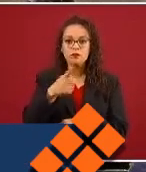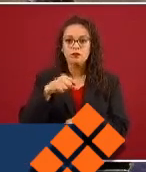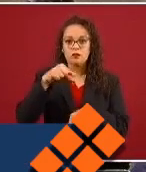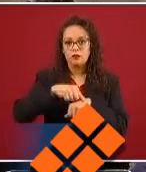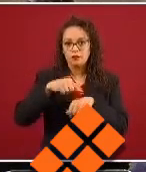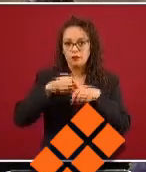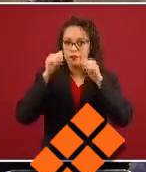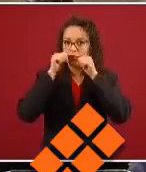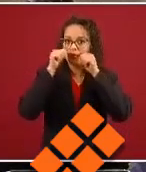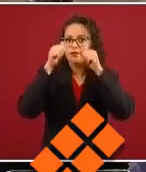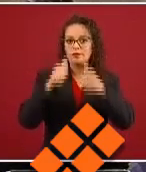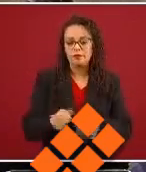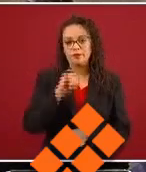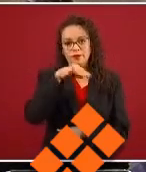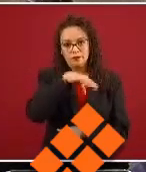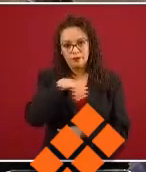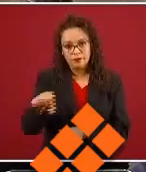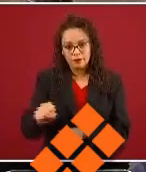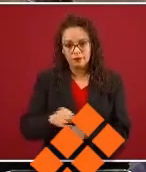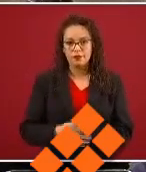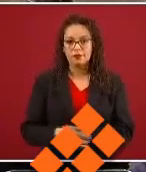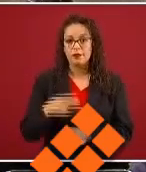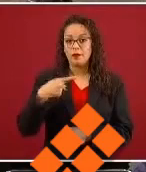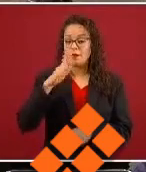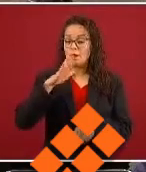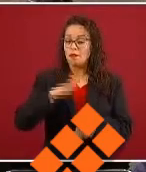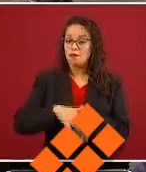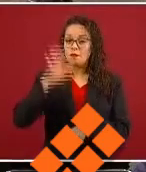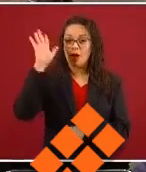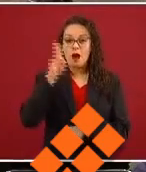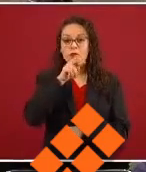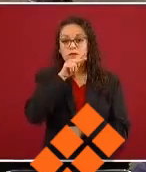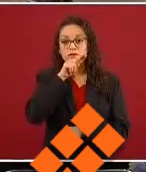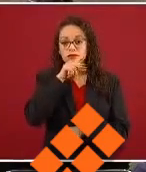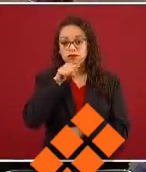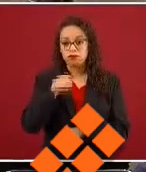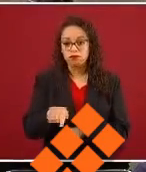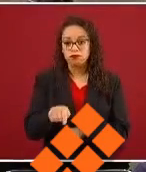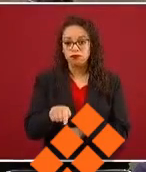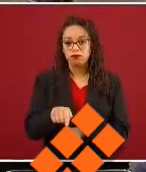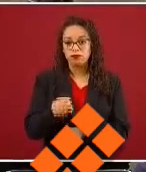más preocupante es que el 62%, es decir,